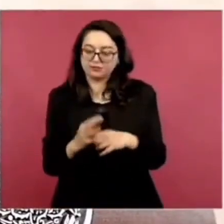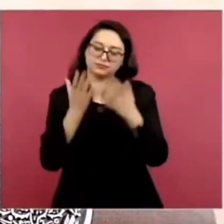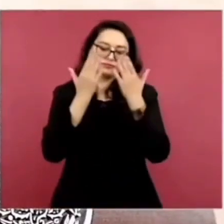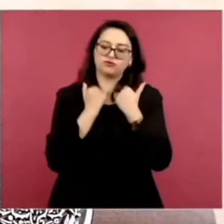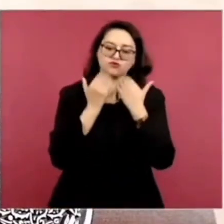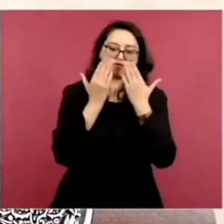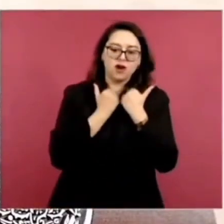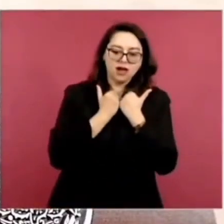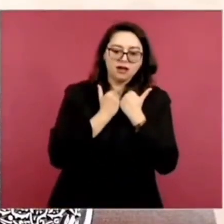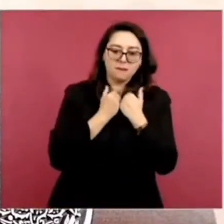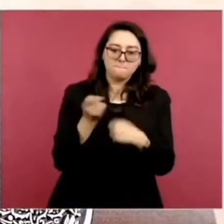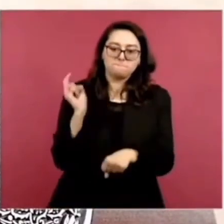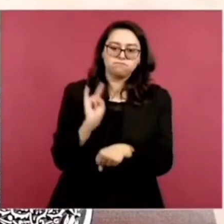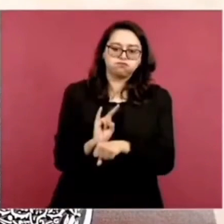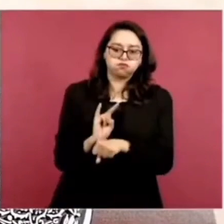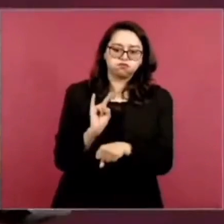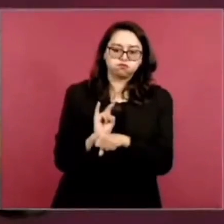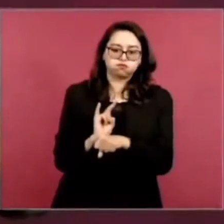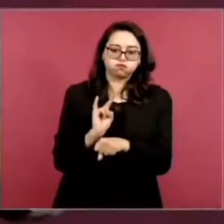auténtica, real,